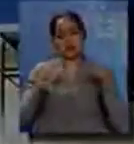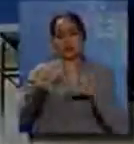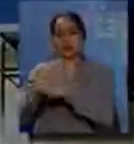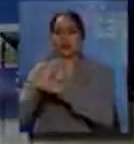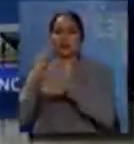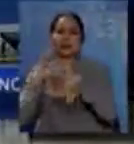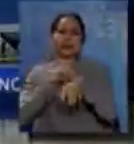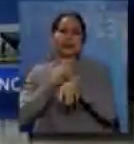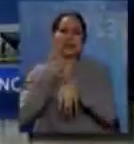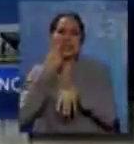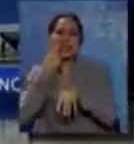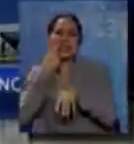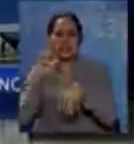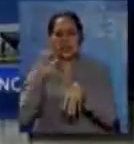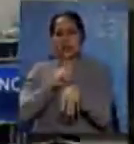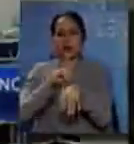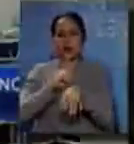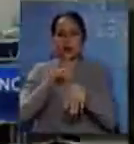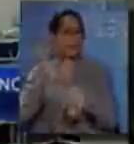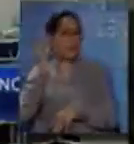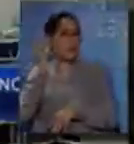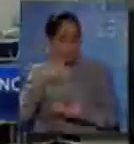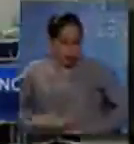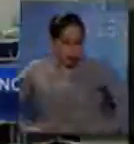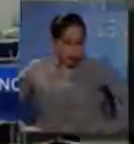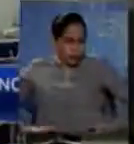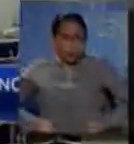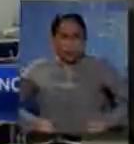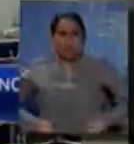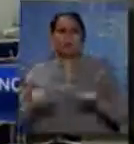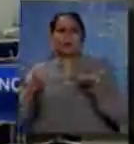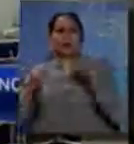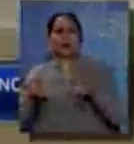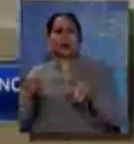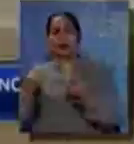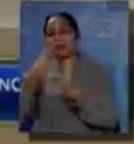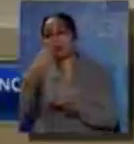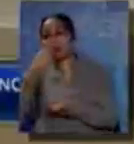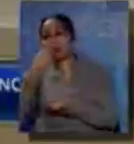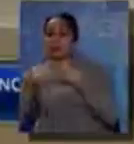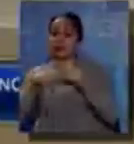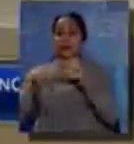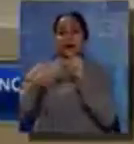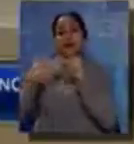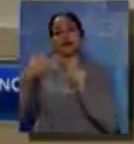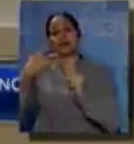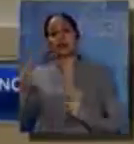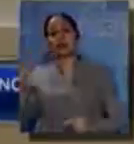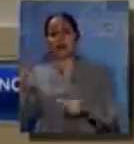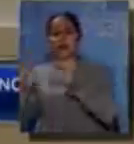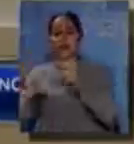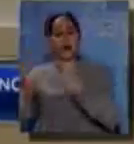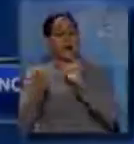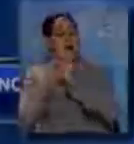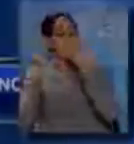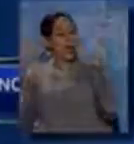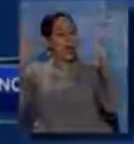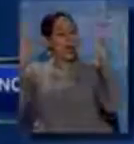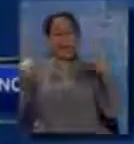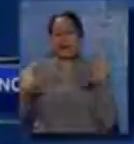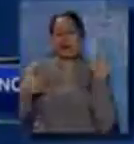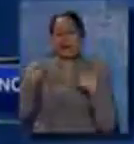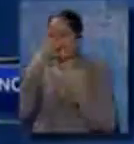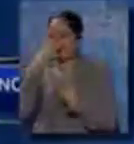odontología, vacunación, obstetricia, orientación familiar y farmacia. Los habitantes de la parroquia celebraron la entrega de esta obra que